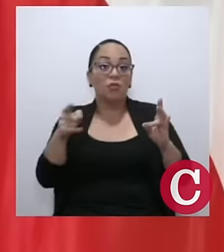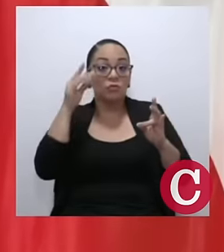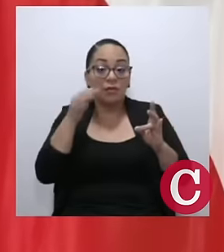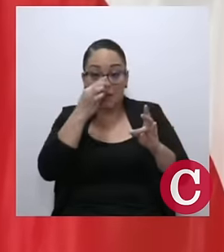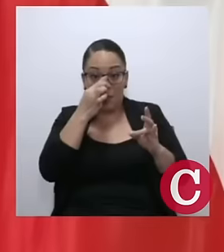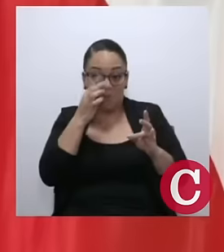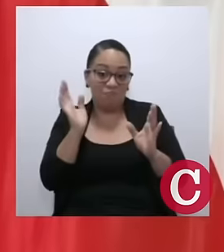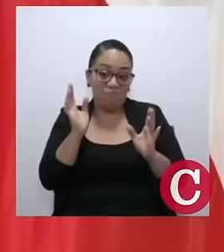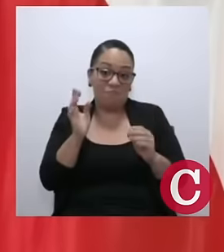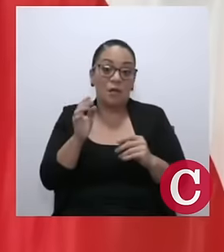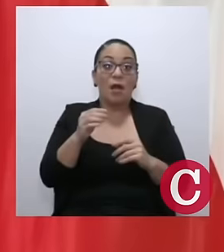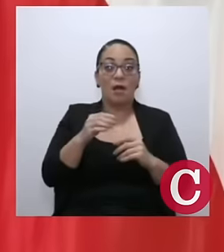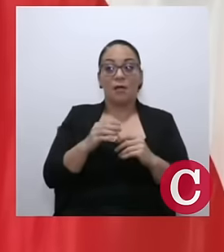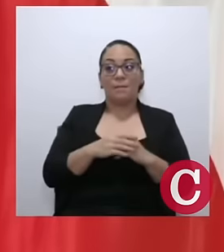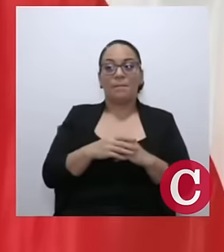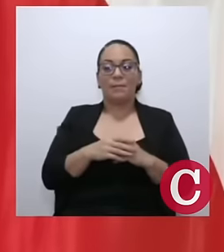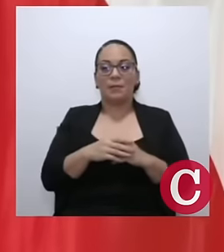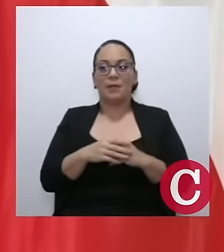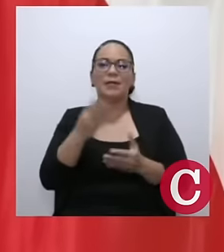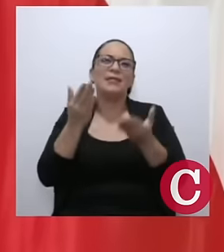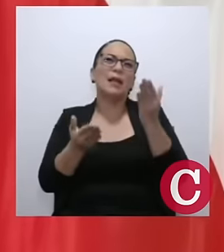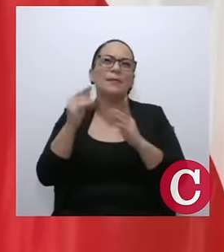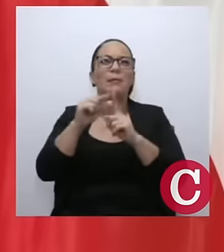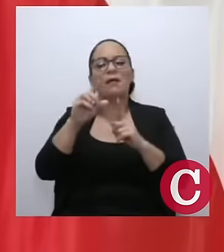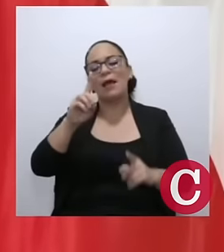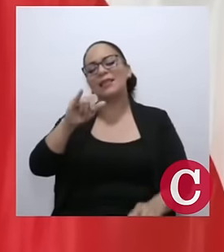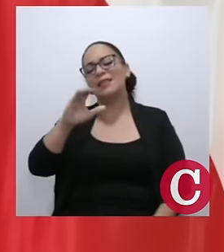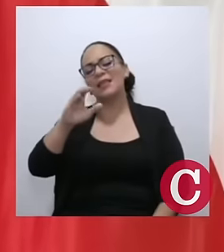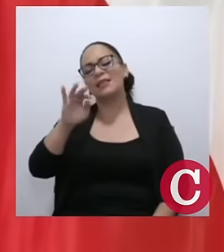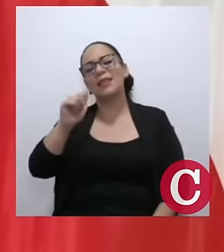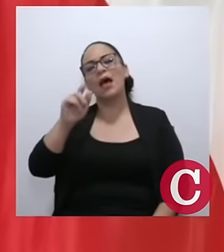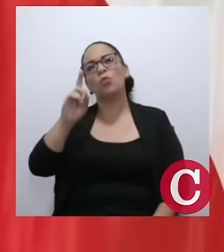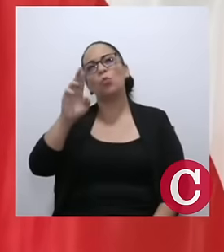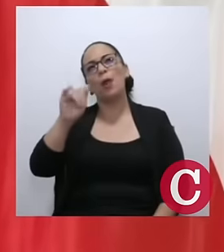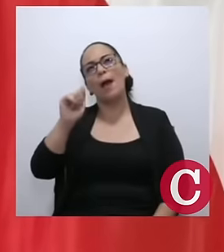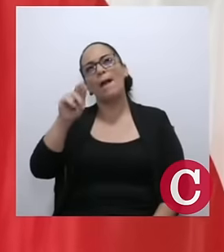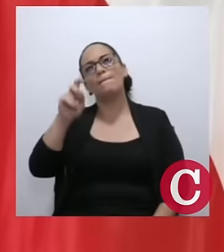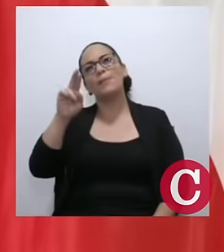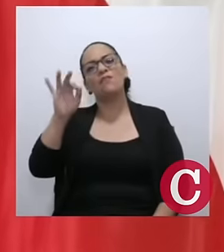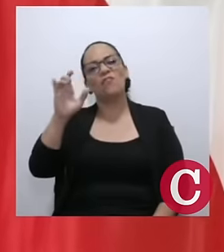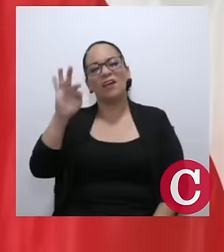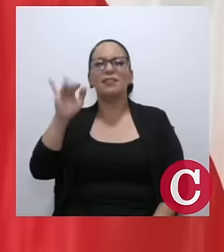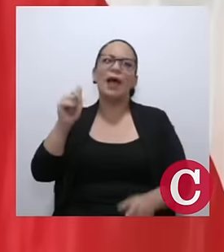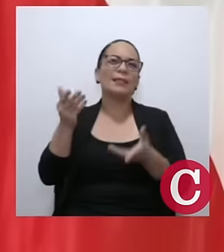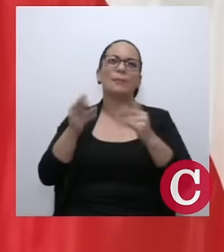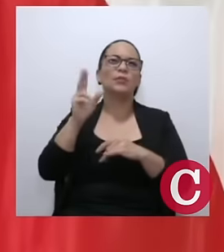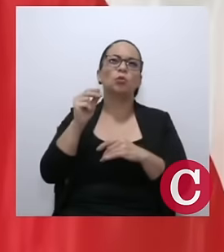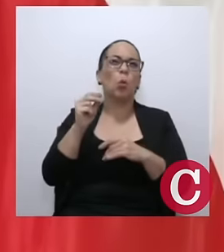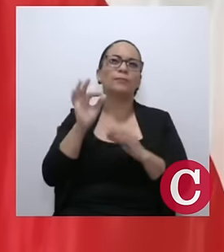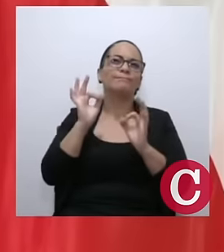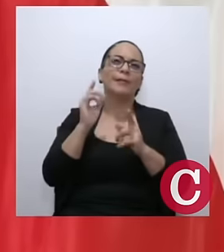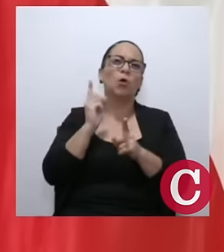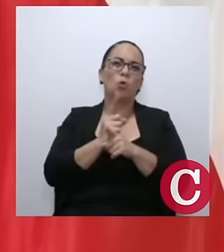yo digo, tal vez la palabra dictadura perfecta no fue la más apropiada, pero sí